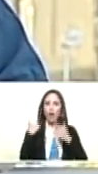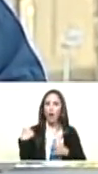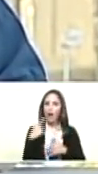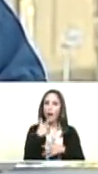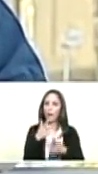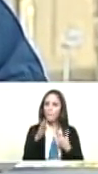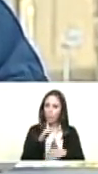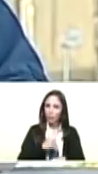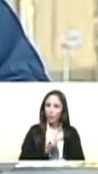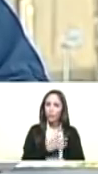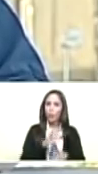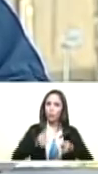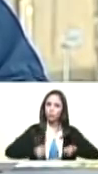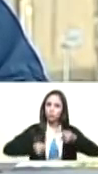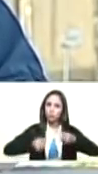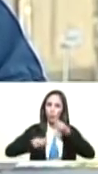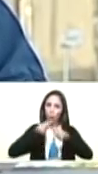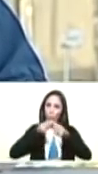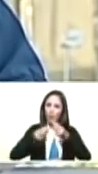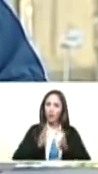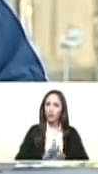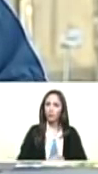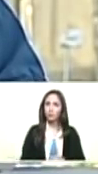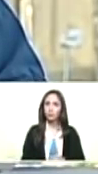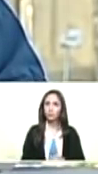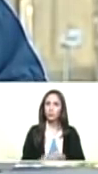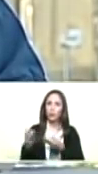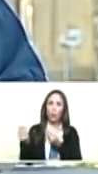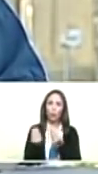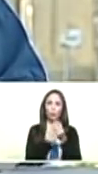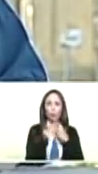podemos hacer esto. Junto a Julio César,